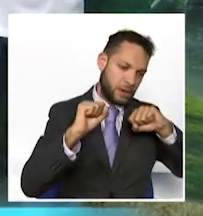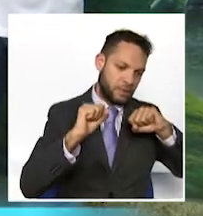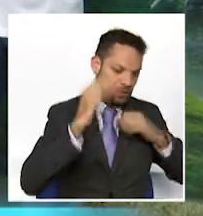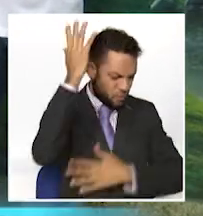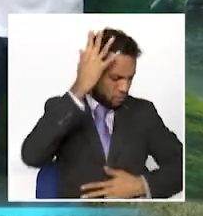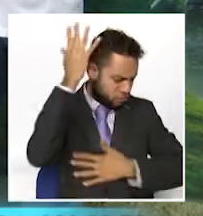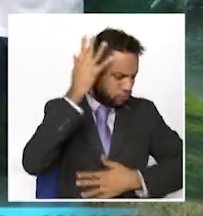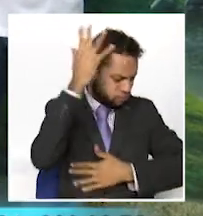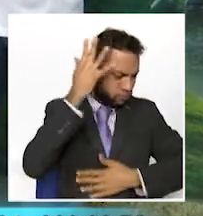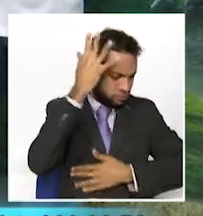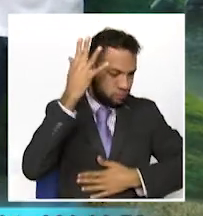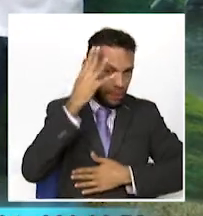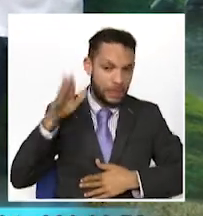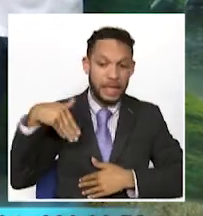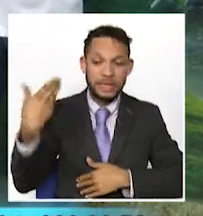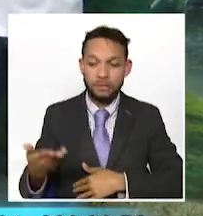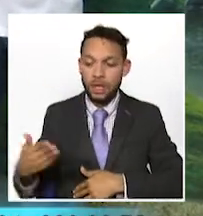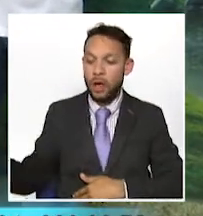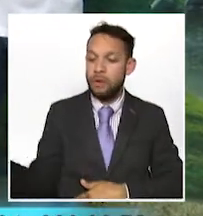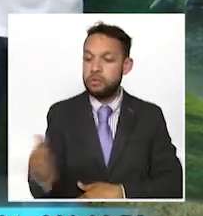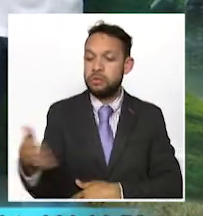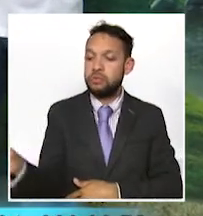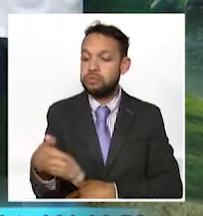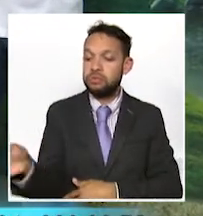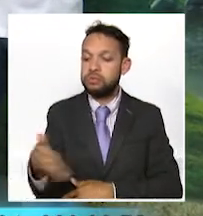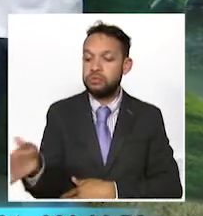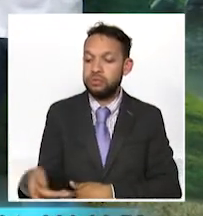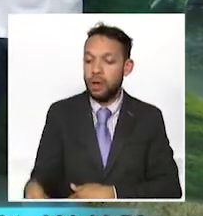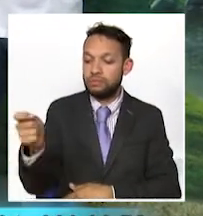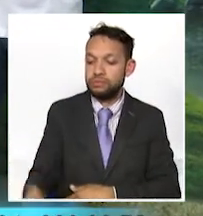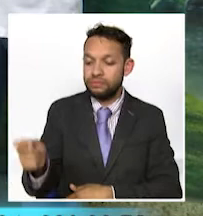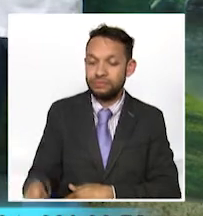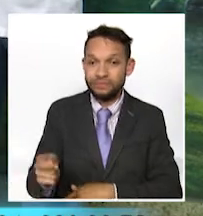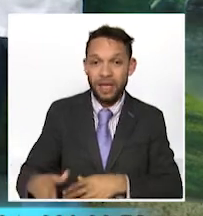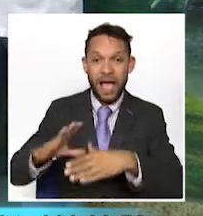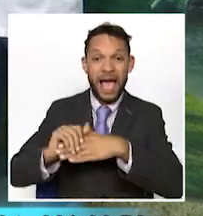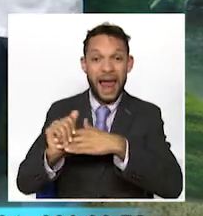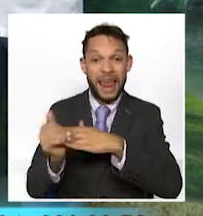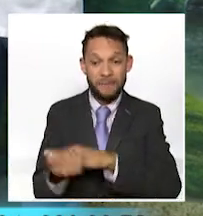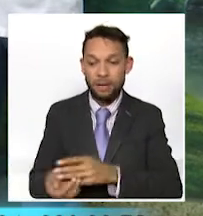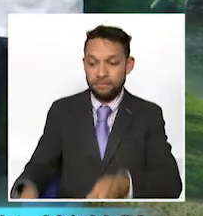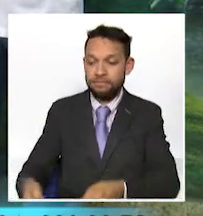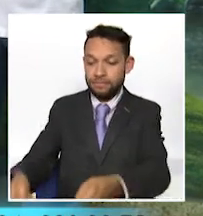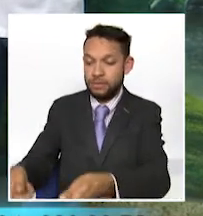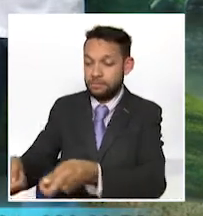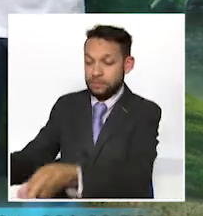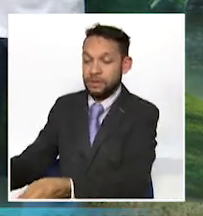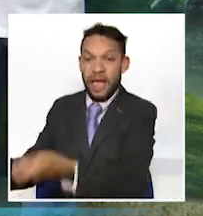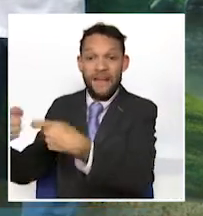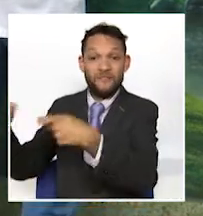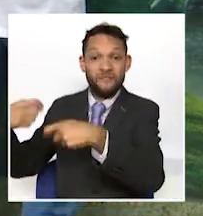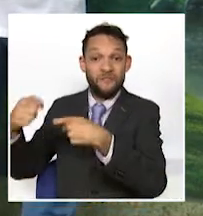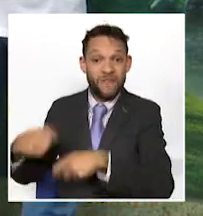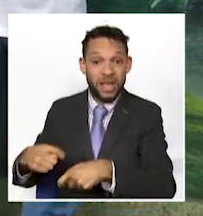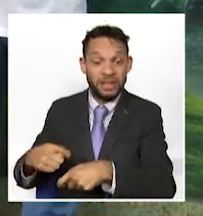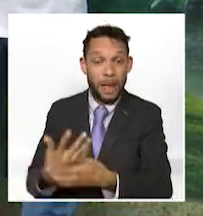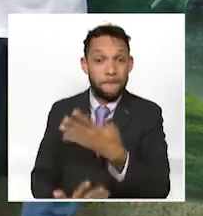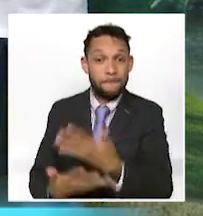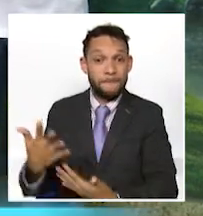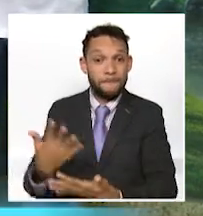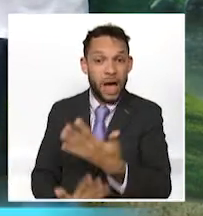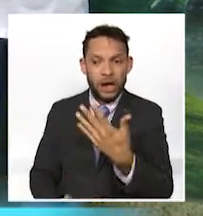está expuesta a calor, después viene el frío, después viene una cantidad de cambios bruscos de temperatura que van a asumir sus manos,